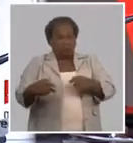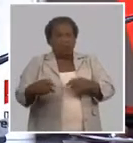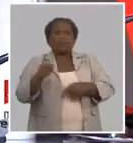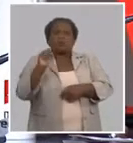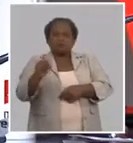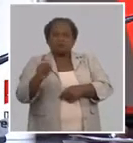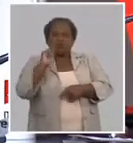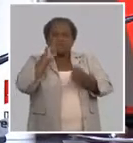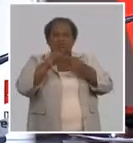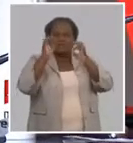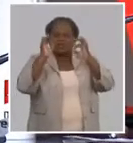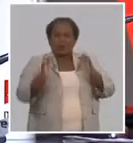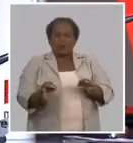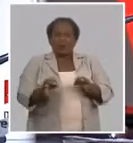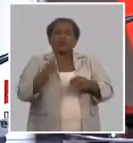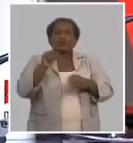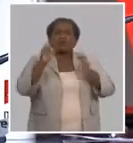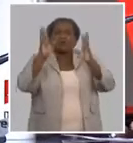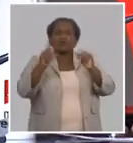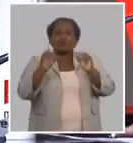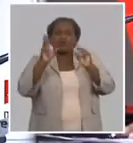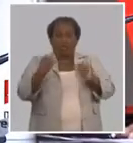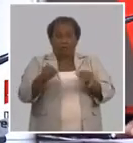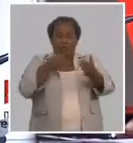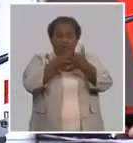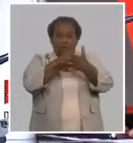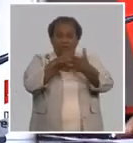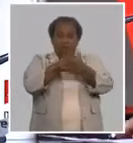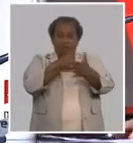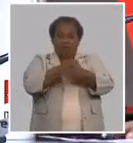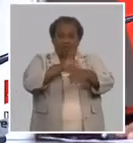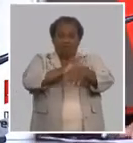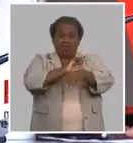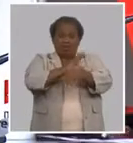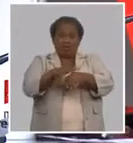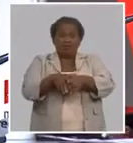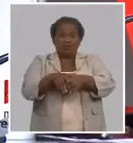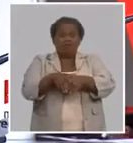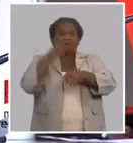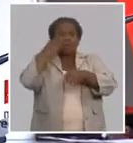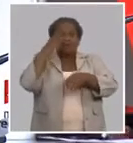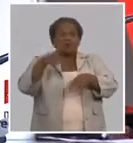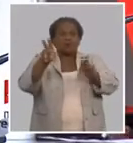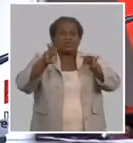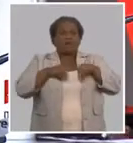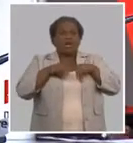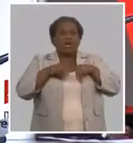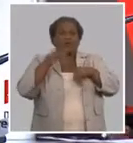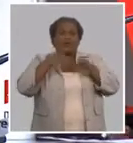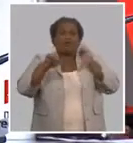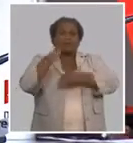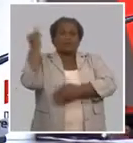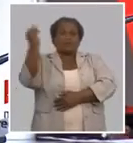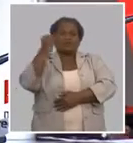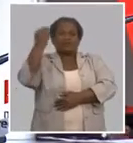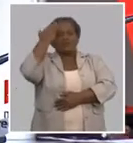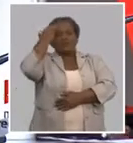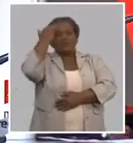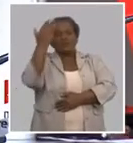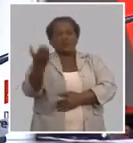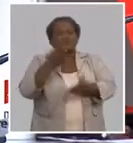resultados en materia de enfrentamiento a la pandemia son reconocidos a nivel internacional muchas gracias